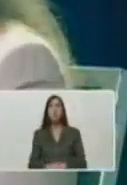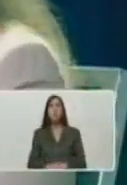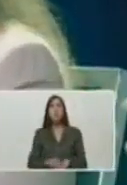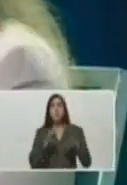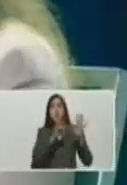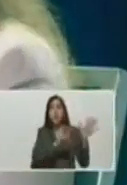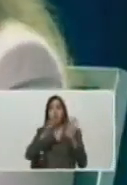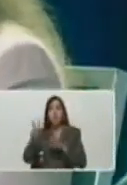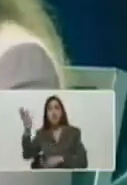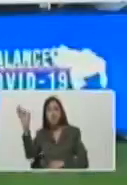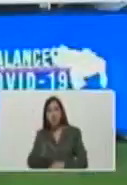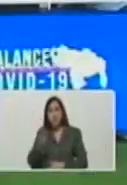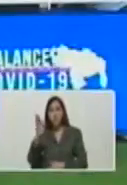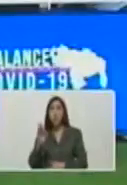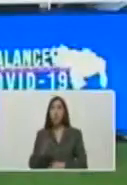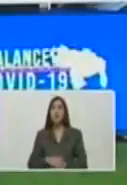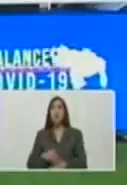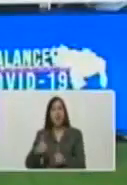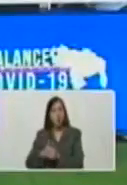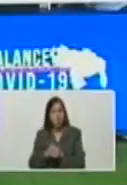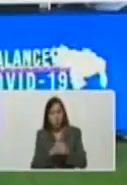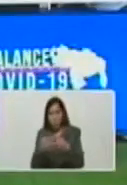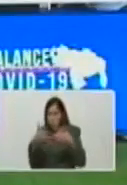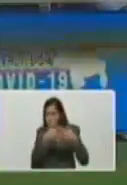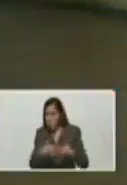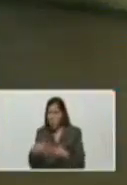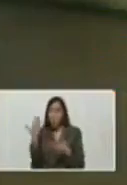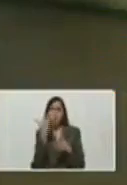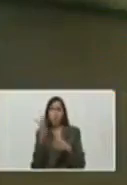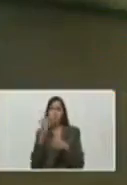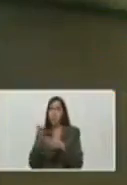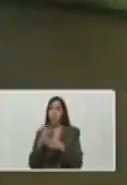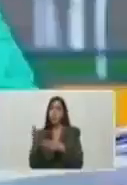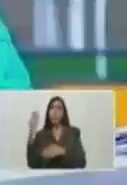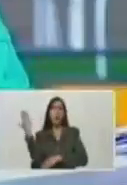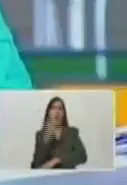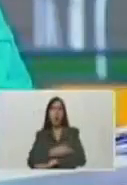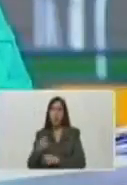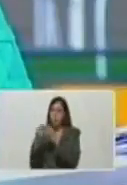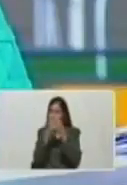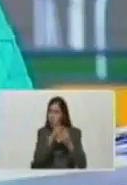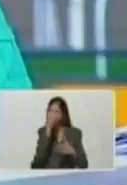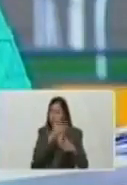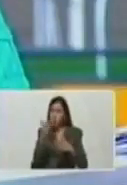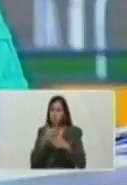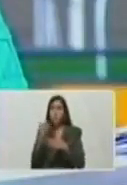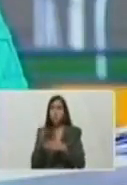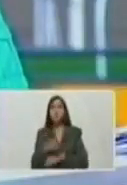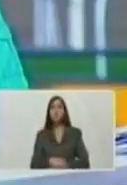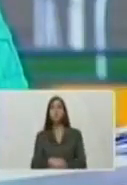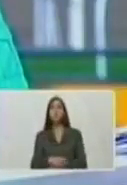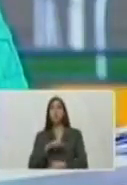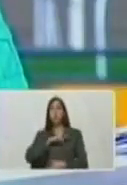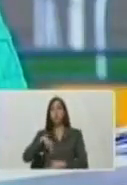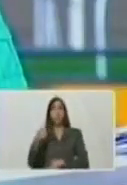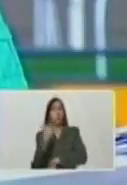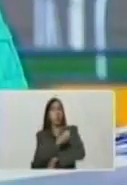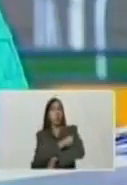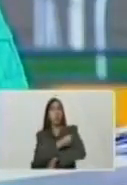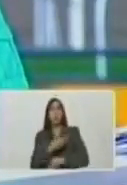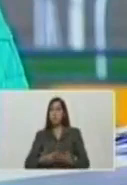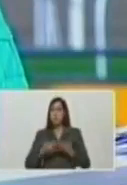67%, a pesar de la persecución imperialista, las sanciones y el bloqueo. Y tenemos vacuna para